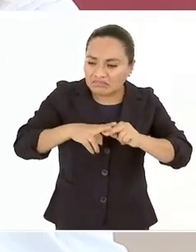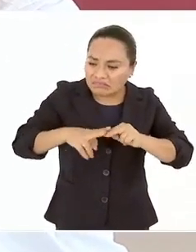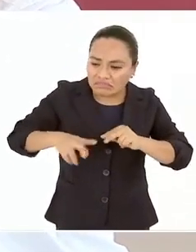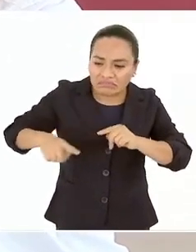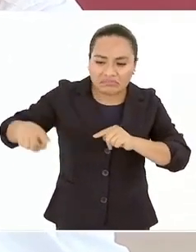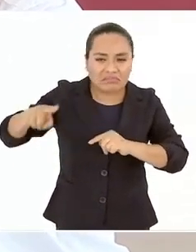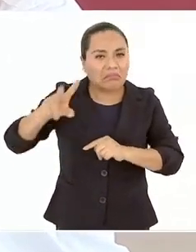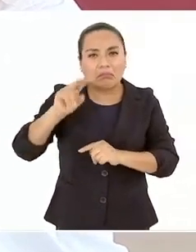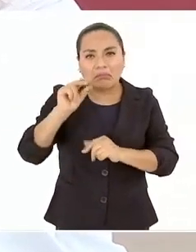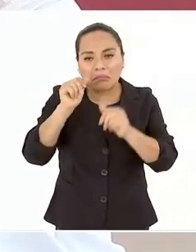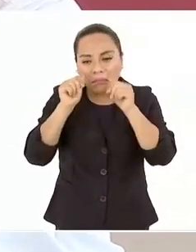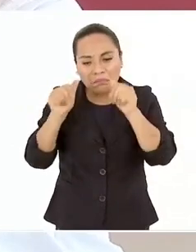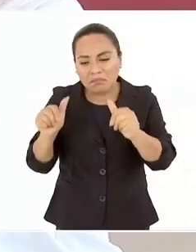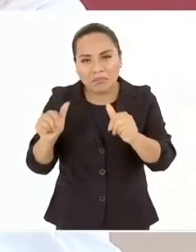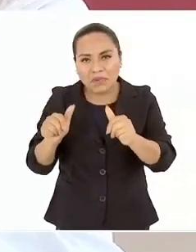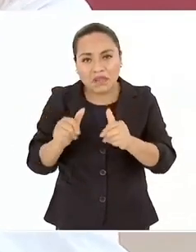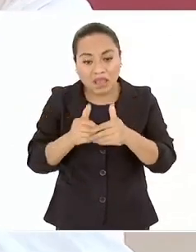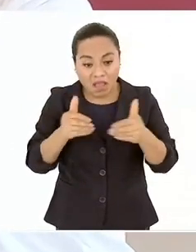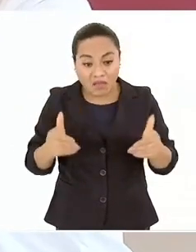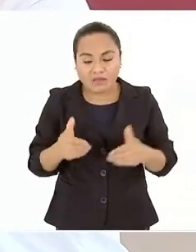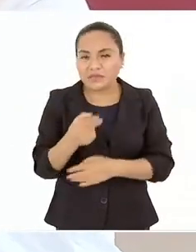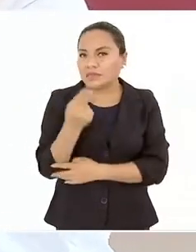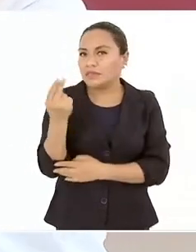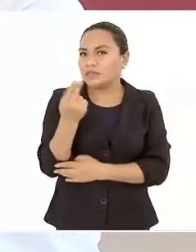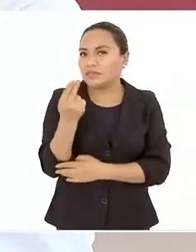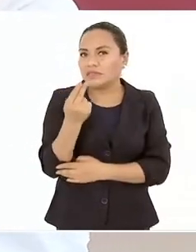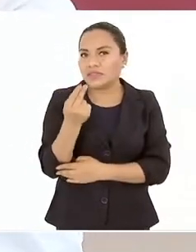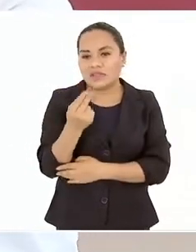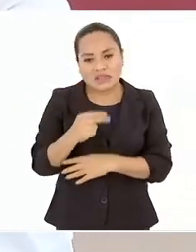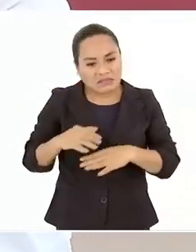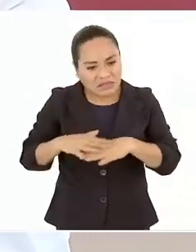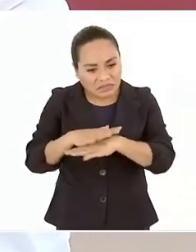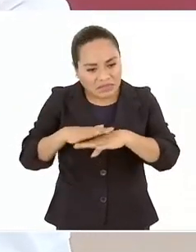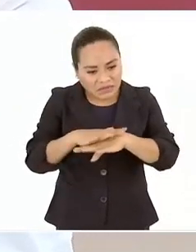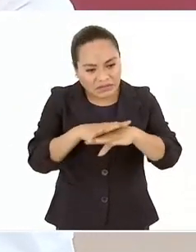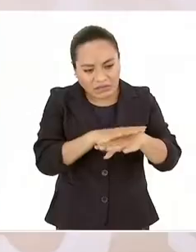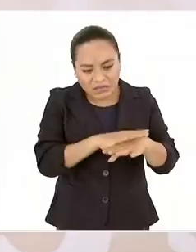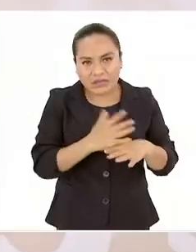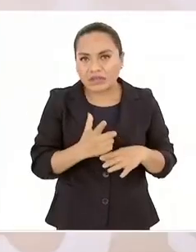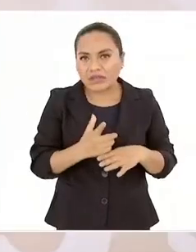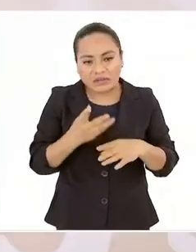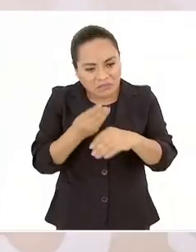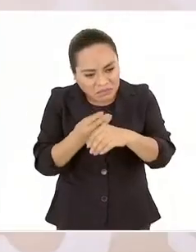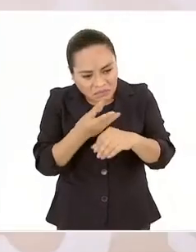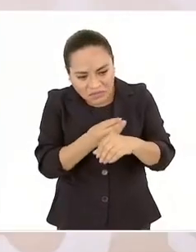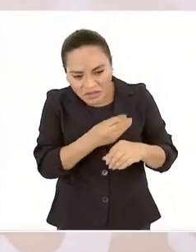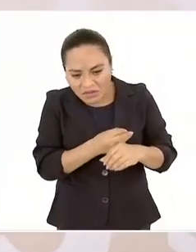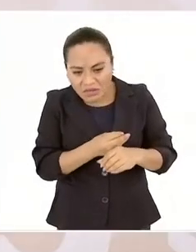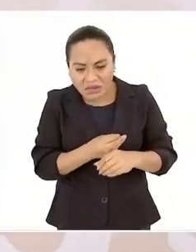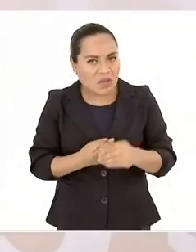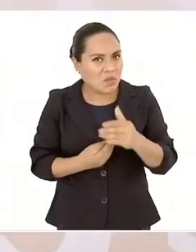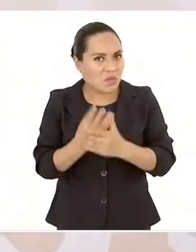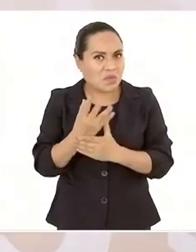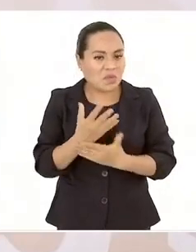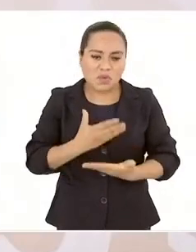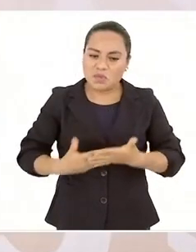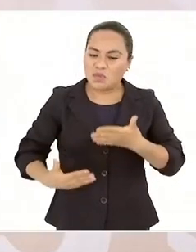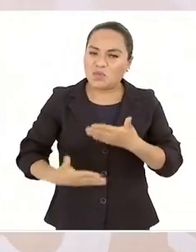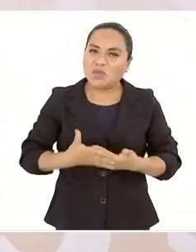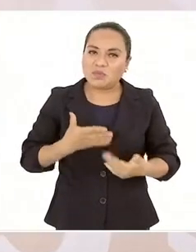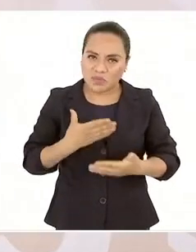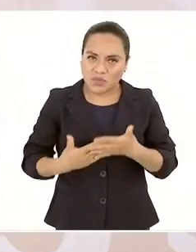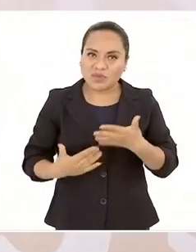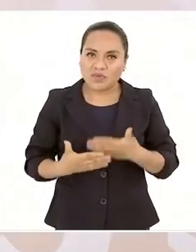y se necesita modernizar la infraestructura para